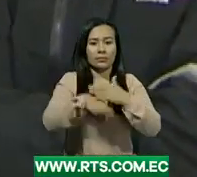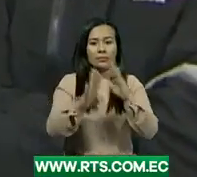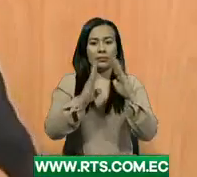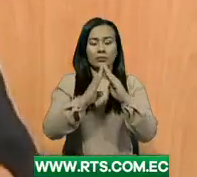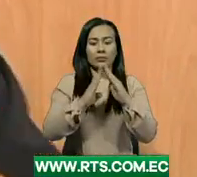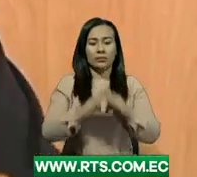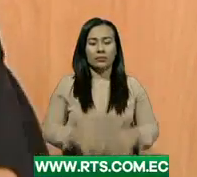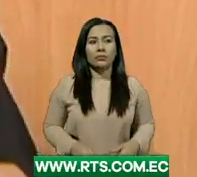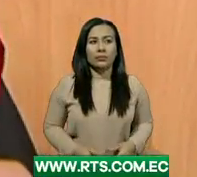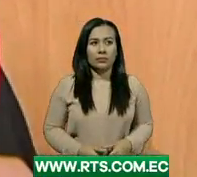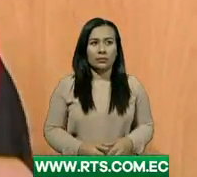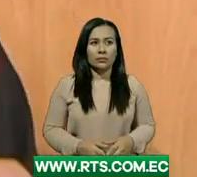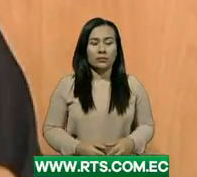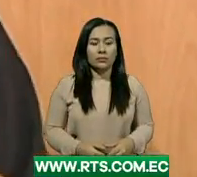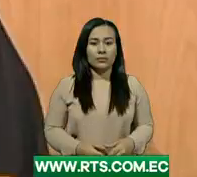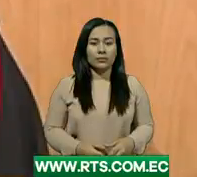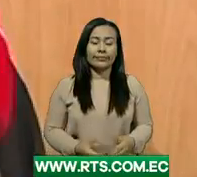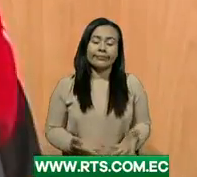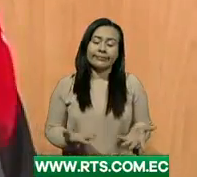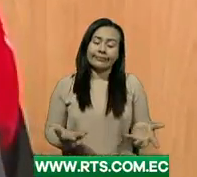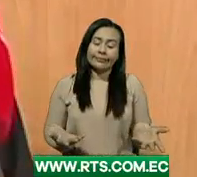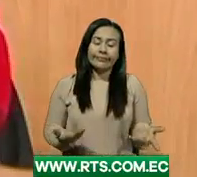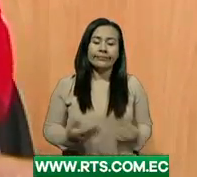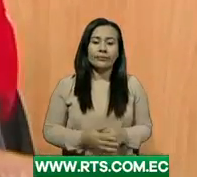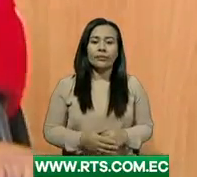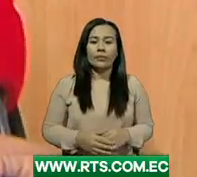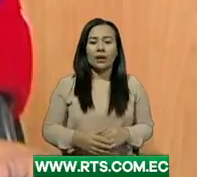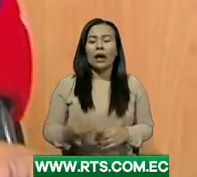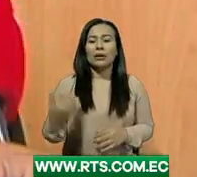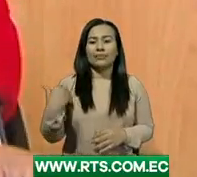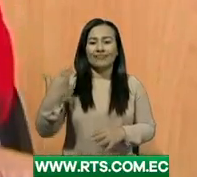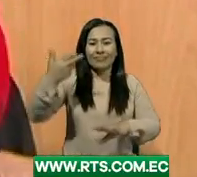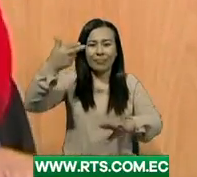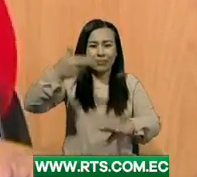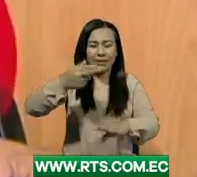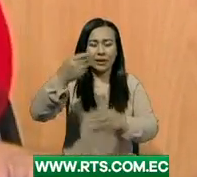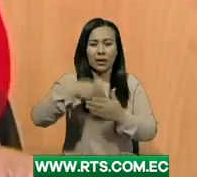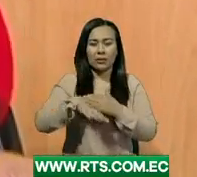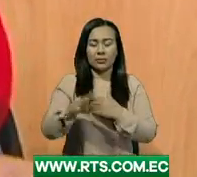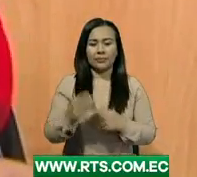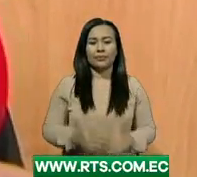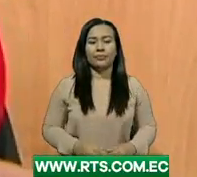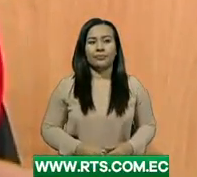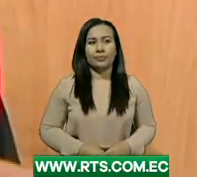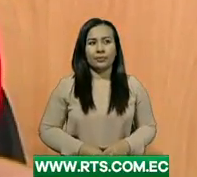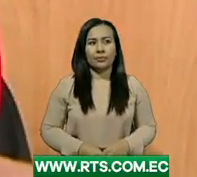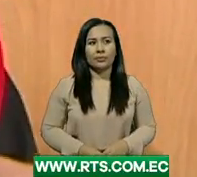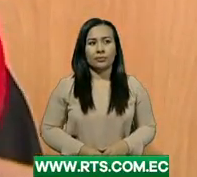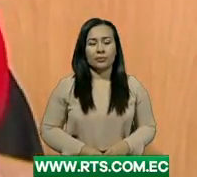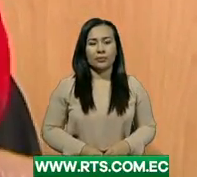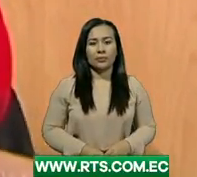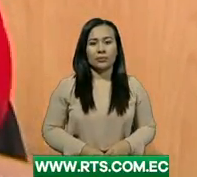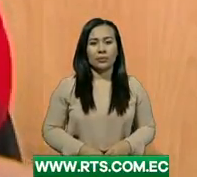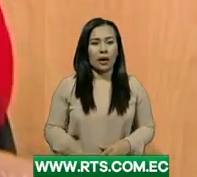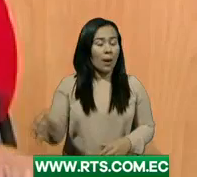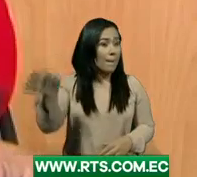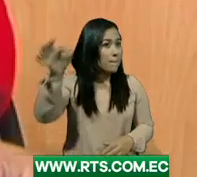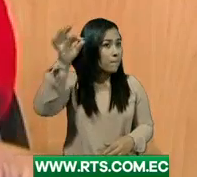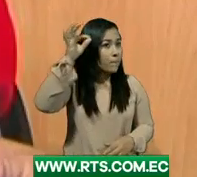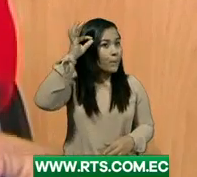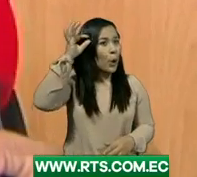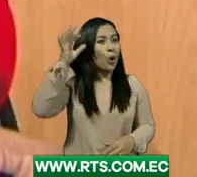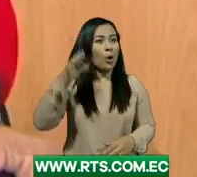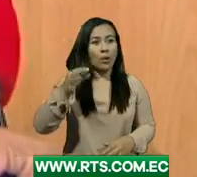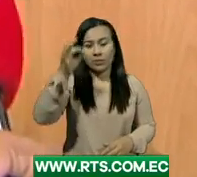casa. Se habría manipulado una arma de fuego en la cual pues uno de los proyectiles pues, le impactó justamente